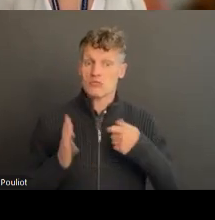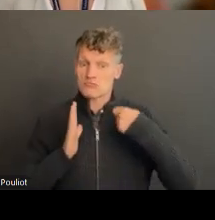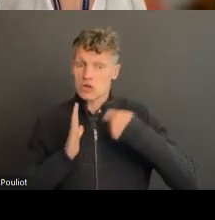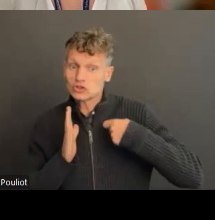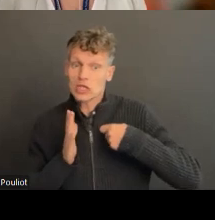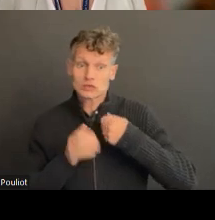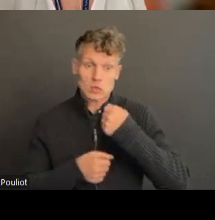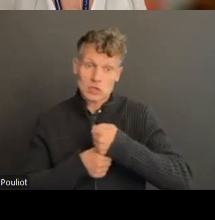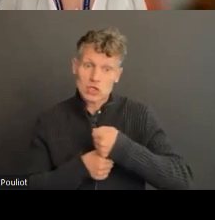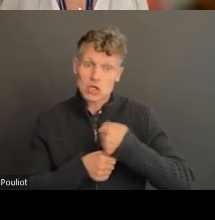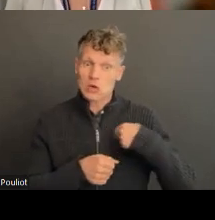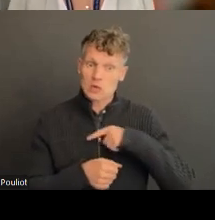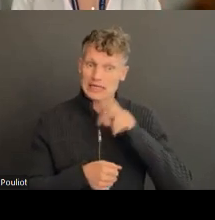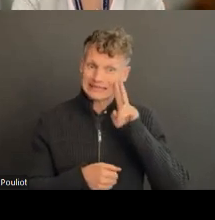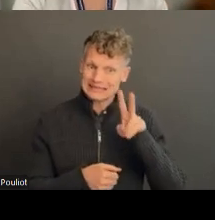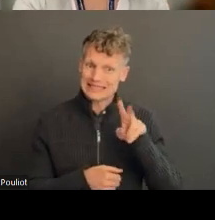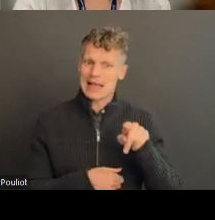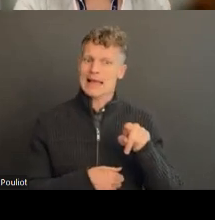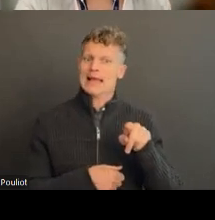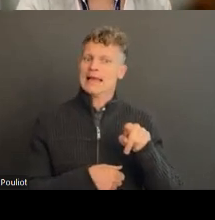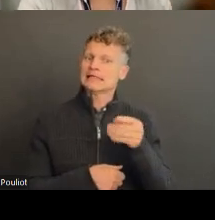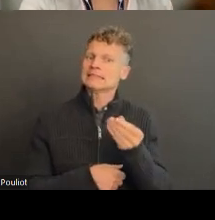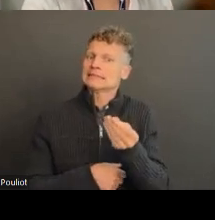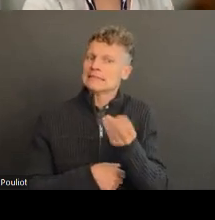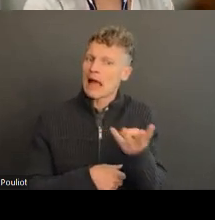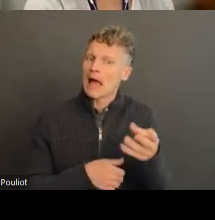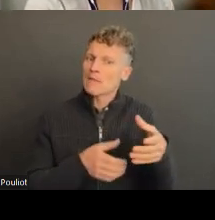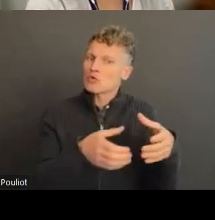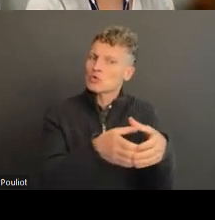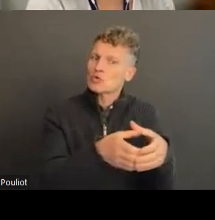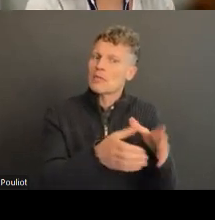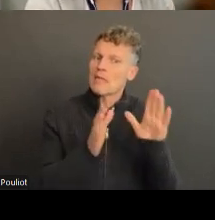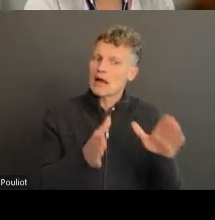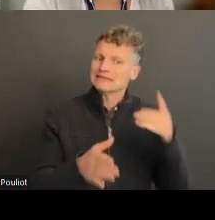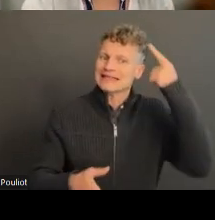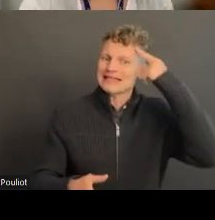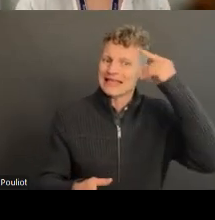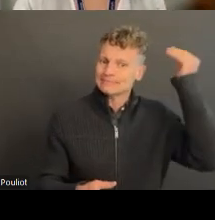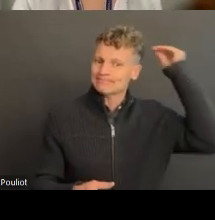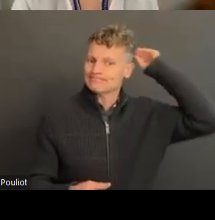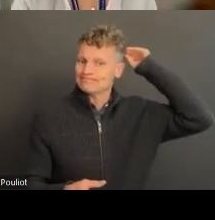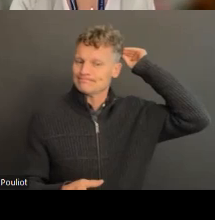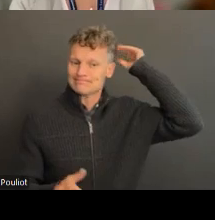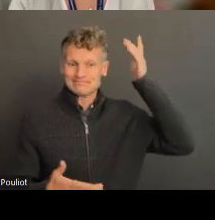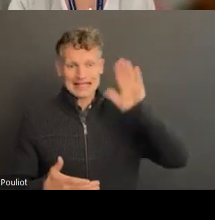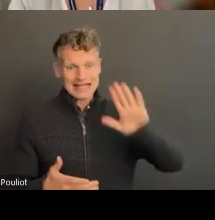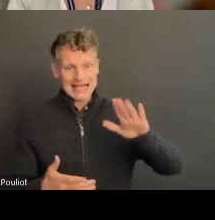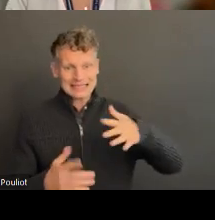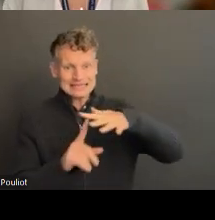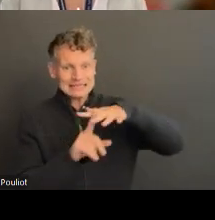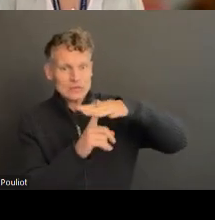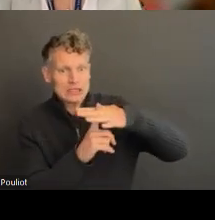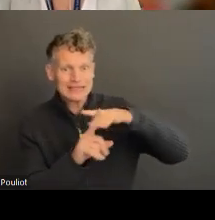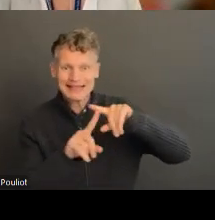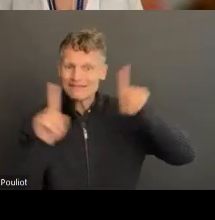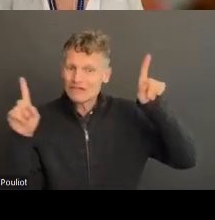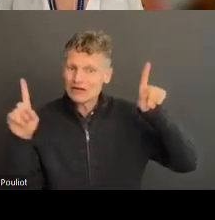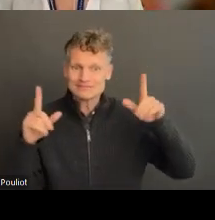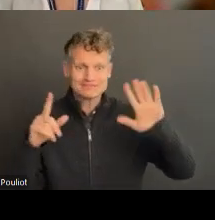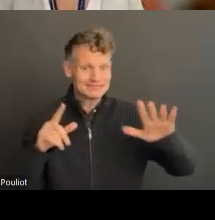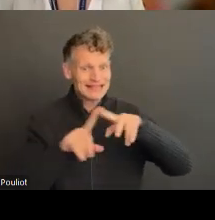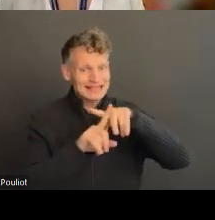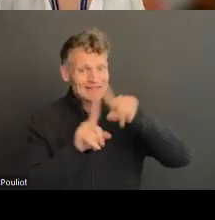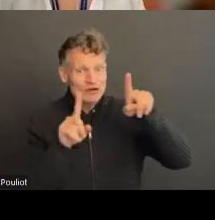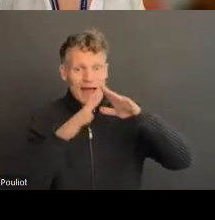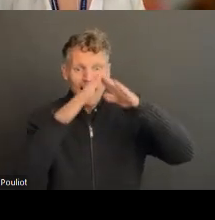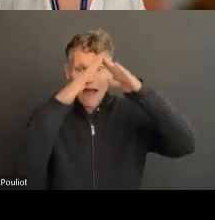trabajo, de vivienda, de agricultura, el desarrollo, ¿cierto?, y la intersectorialidad es inexistente. Sin embargo, en